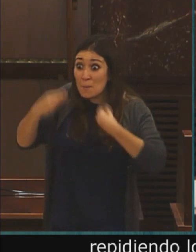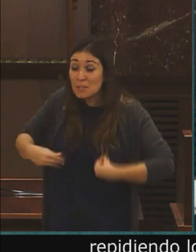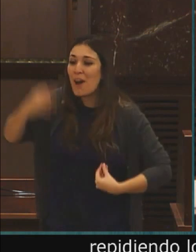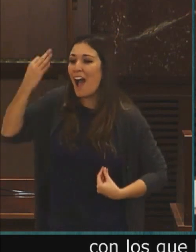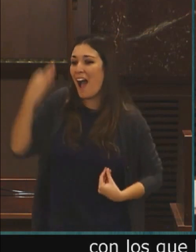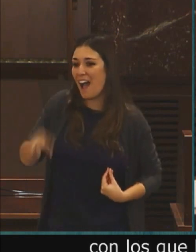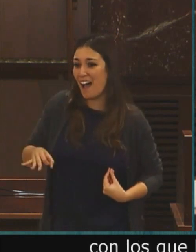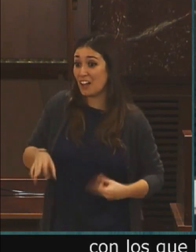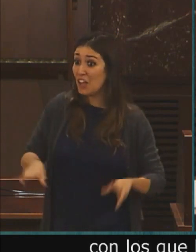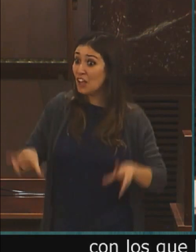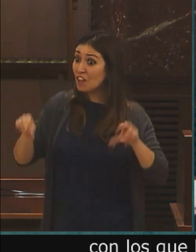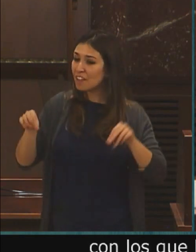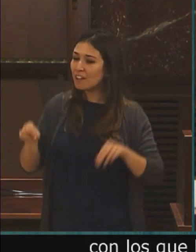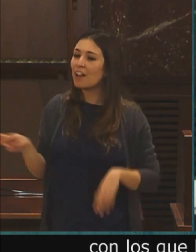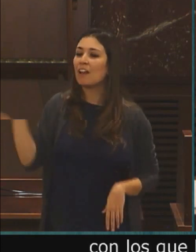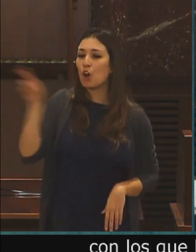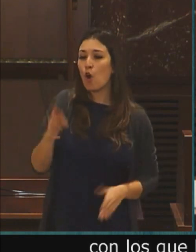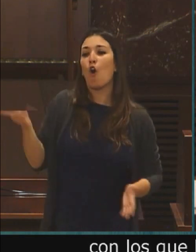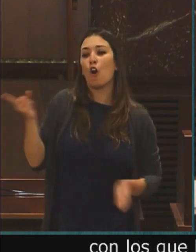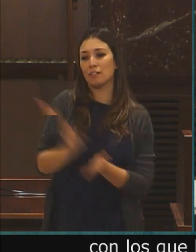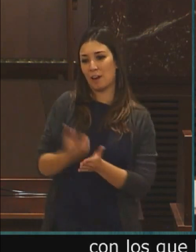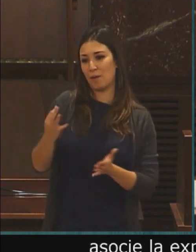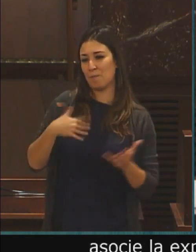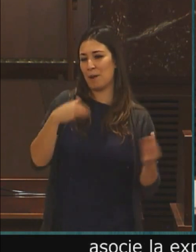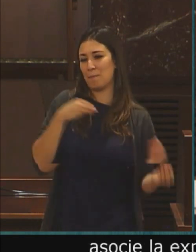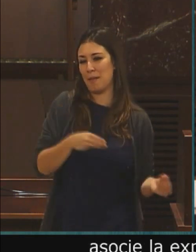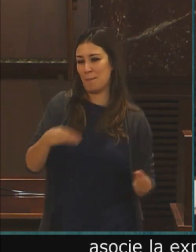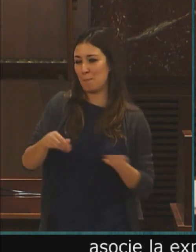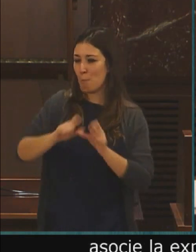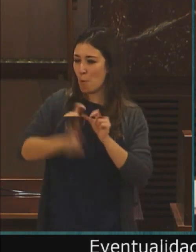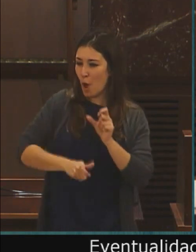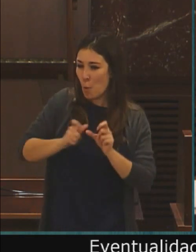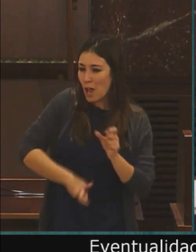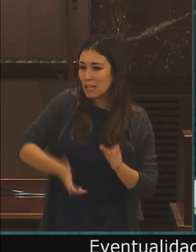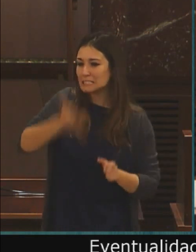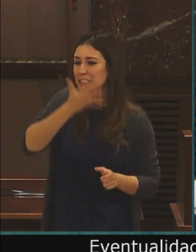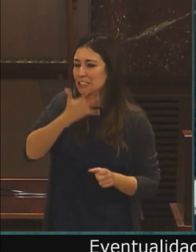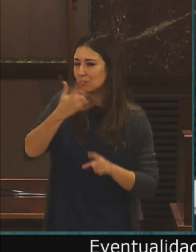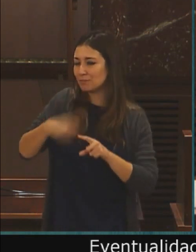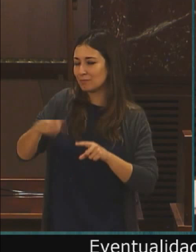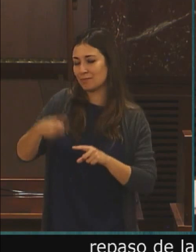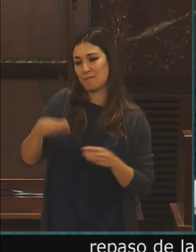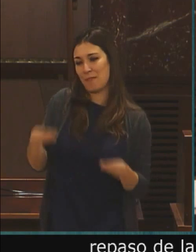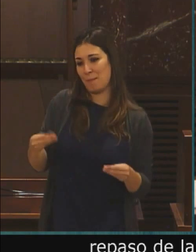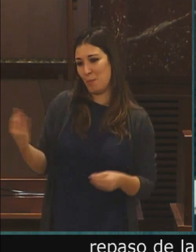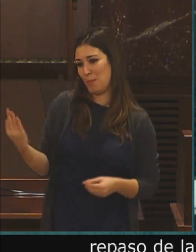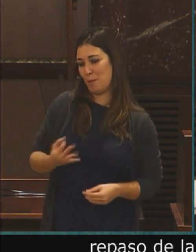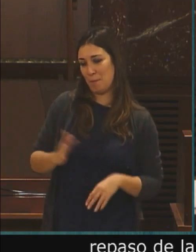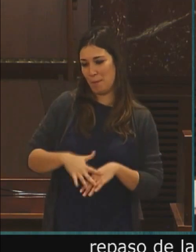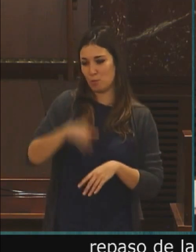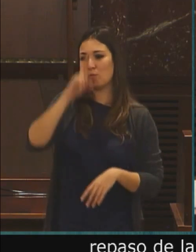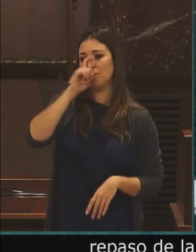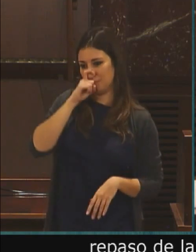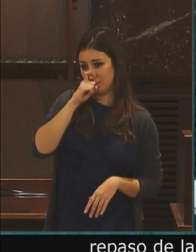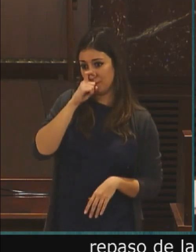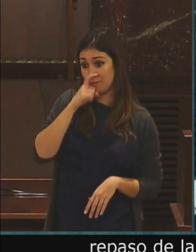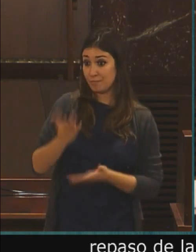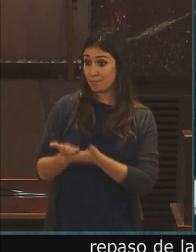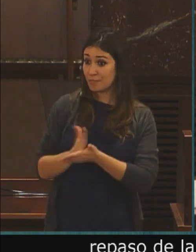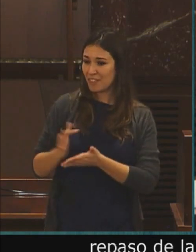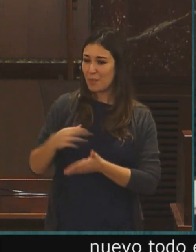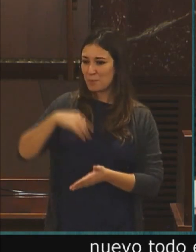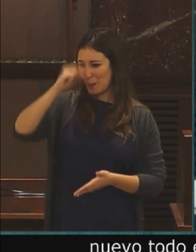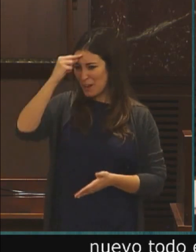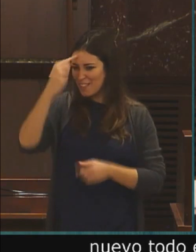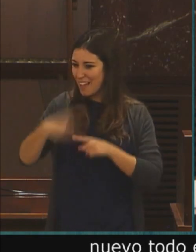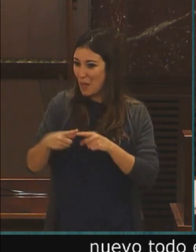repaso de la misma, trabajando de nuevo todo el vocabulario y las actividades realizadas. El mediador debe ser también el referente para enseñar habilidades de la